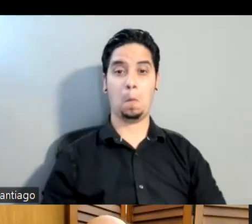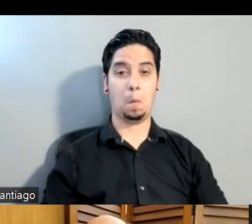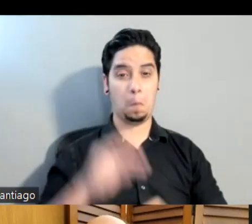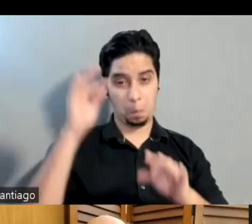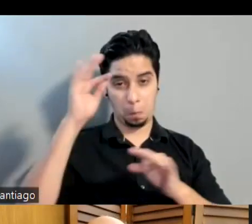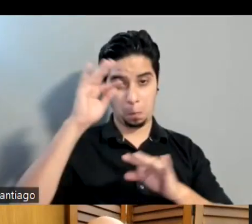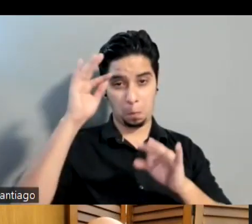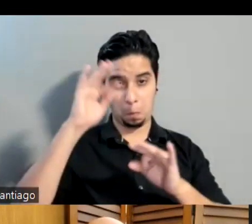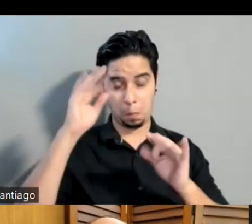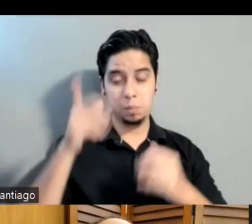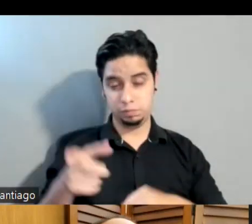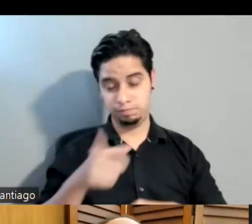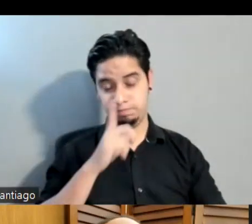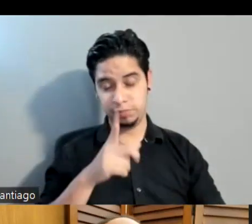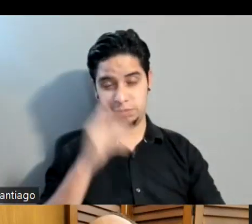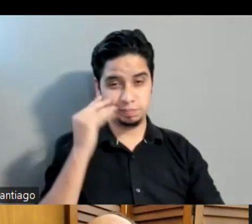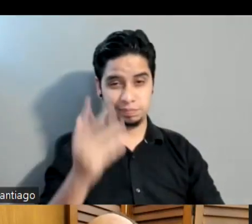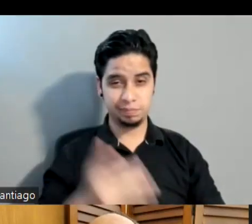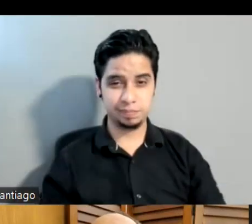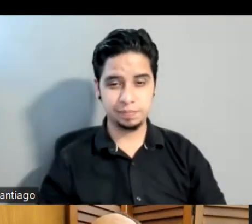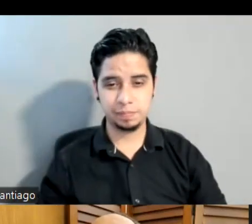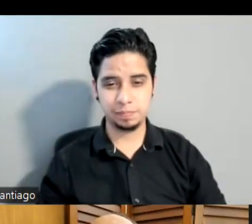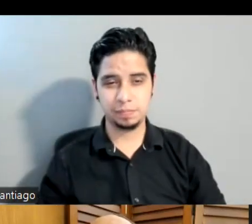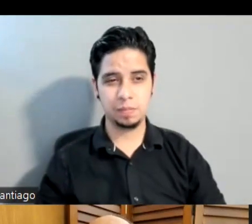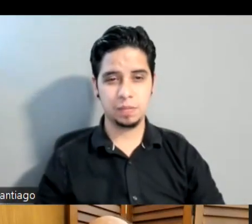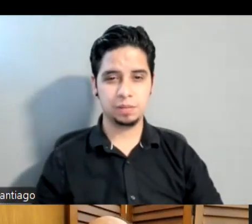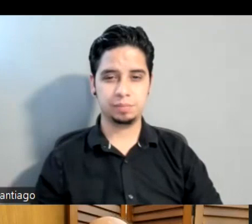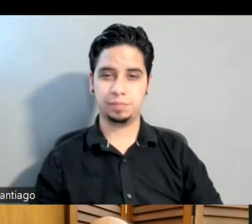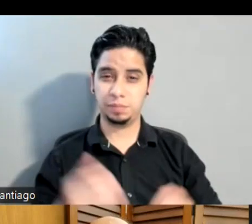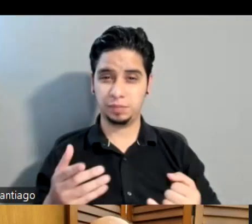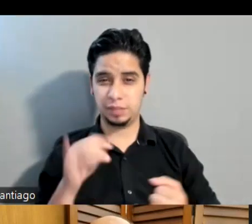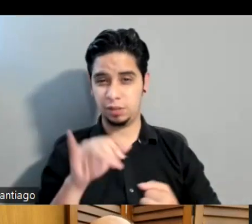existió. El camisón es una versión moderna.